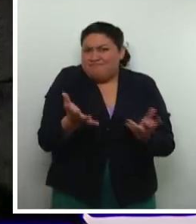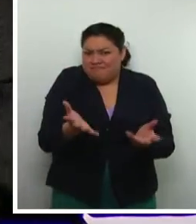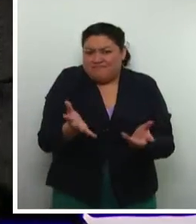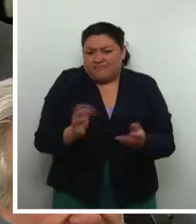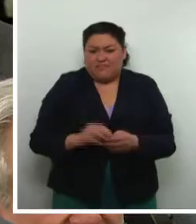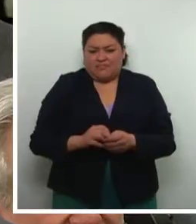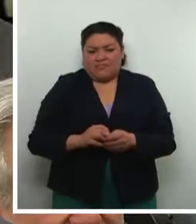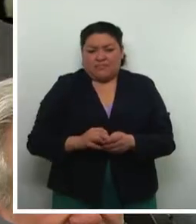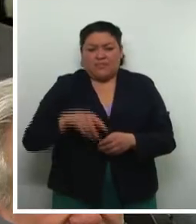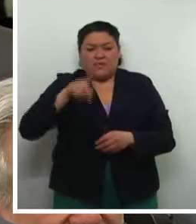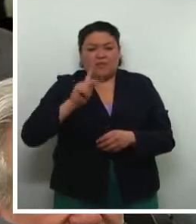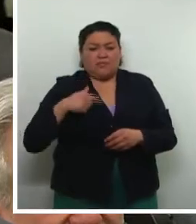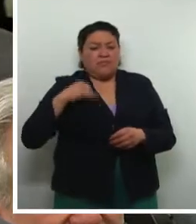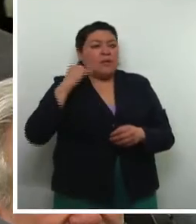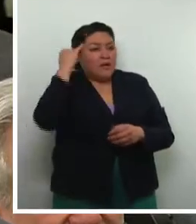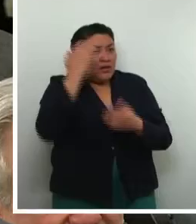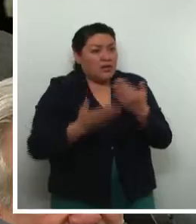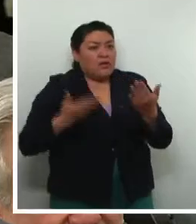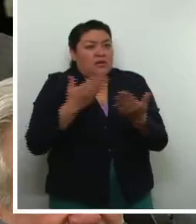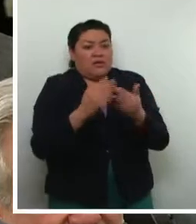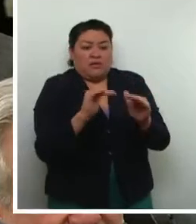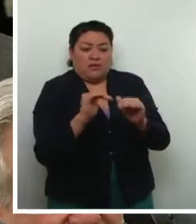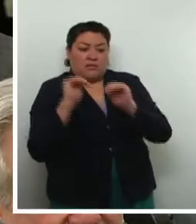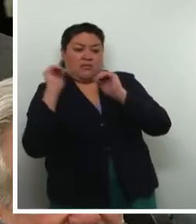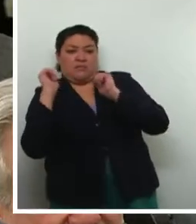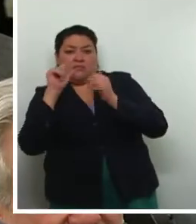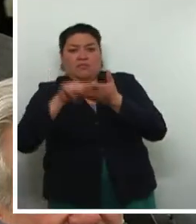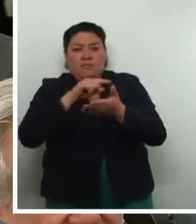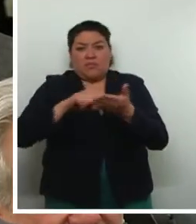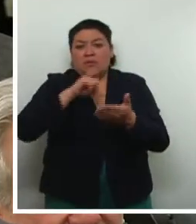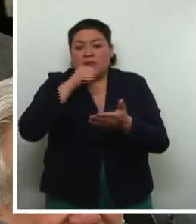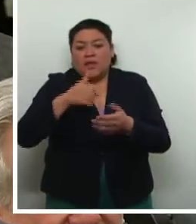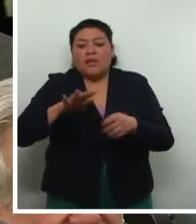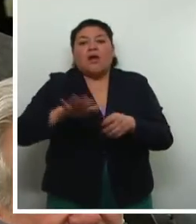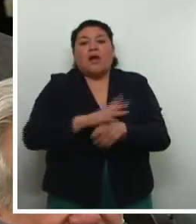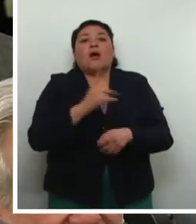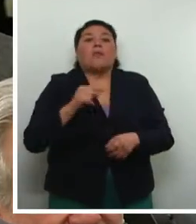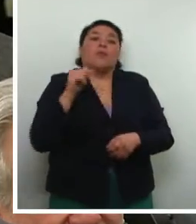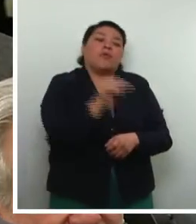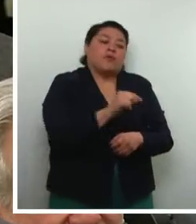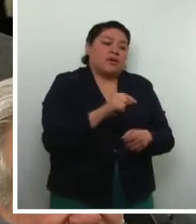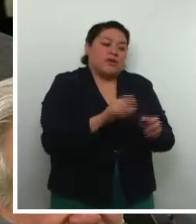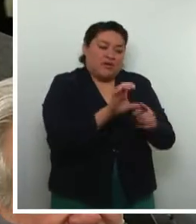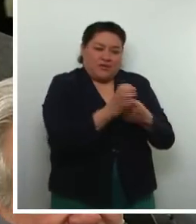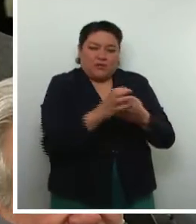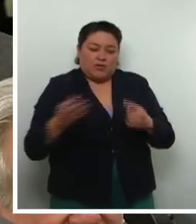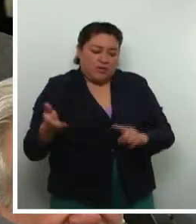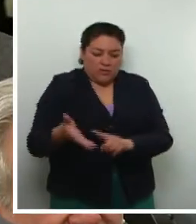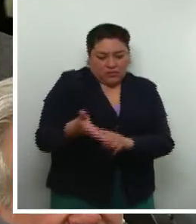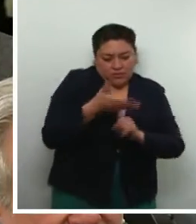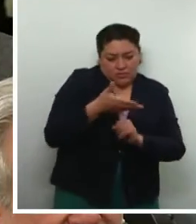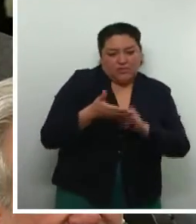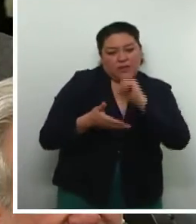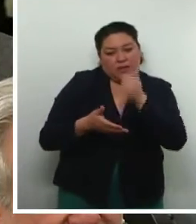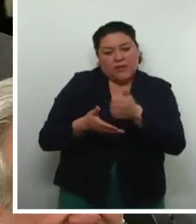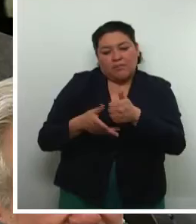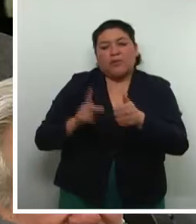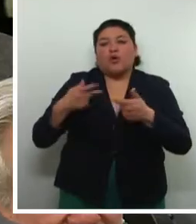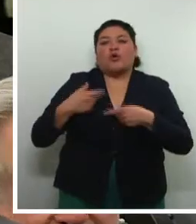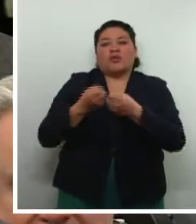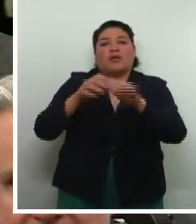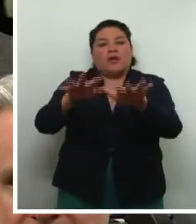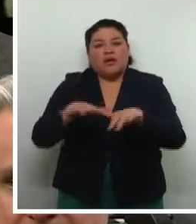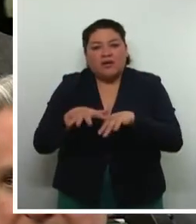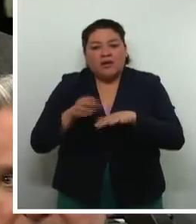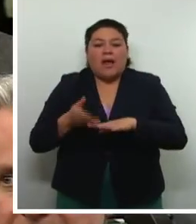La reserva no fue retirada porque no fue procesada en la comisión, se mantuvo para su discusión en el Pleno. Pero cuando venimos al Pleno,